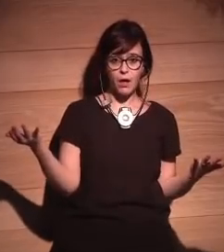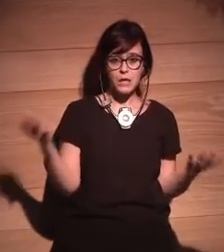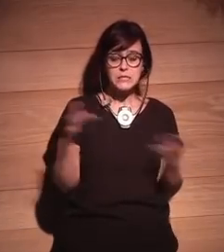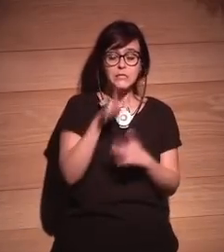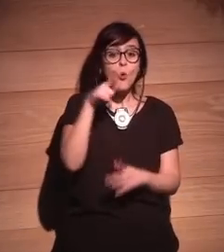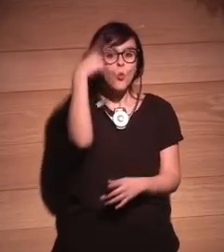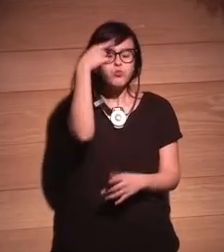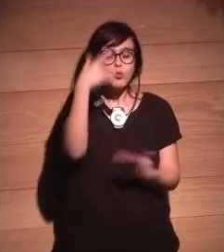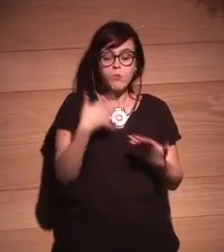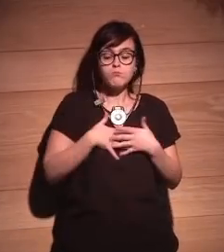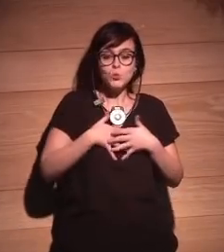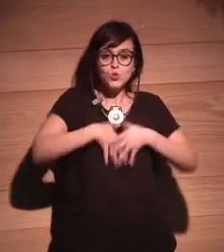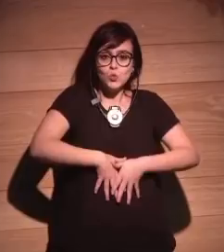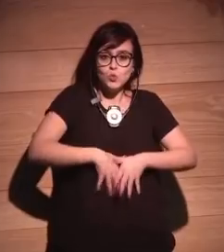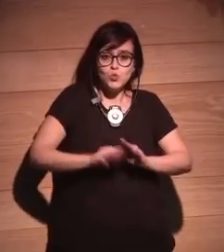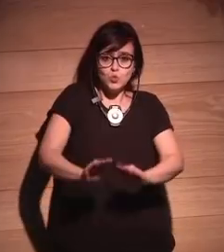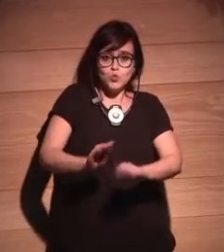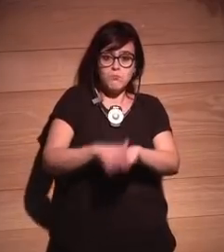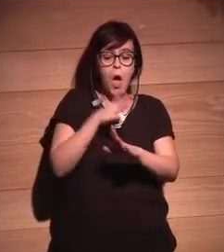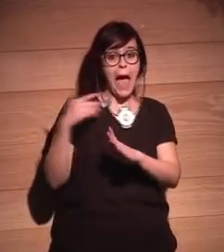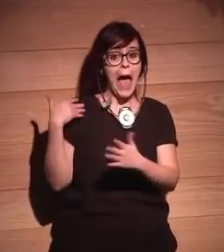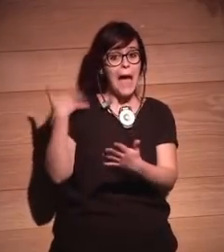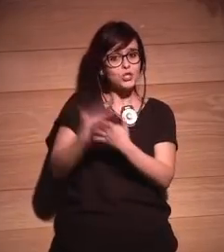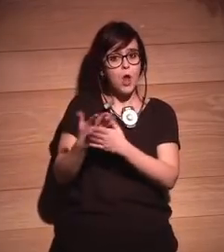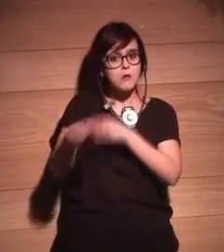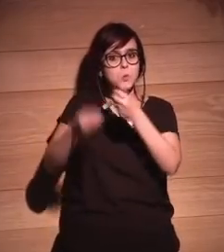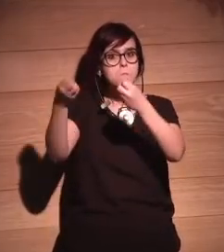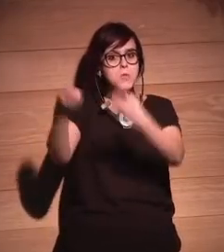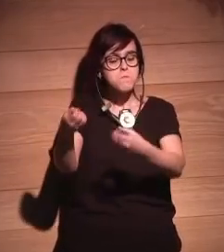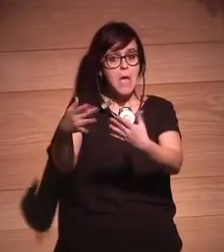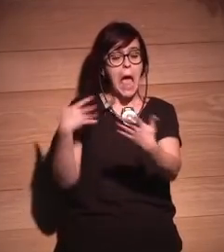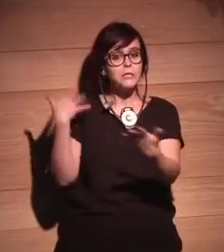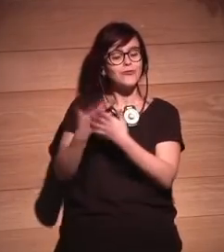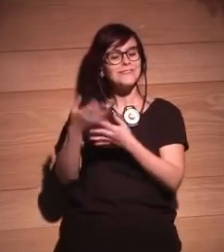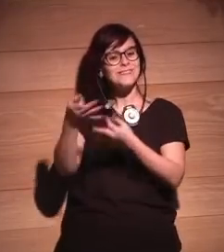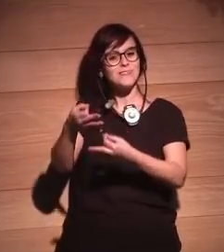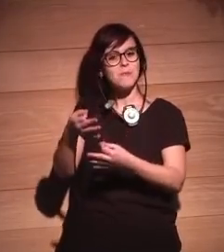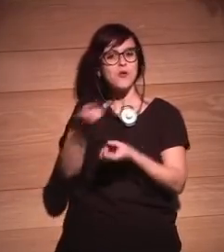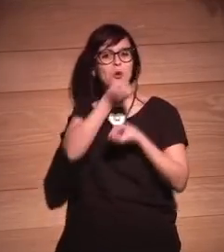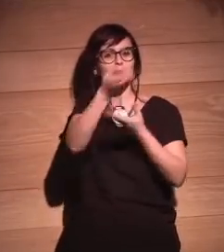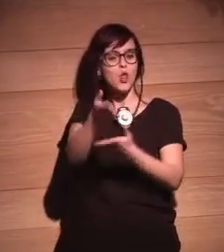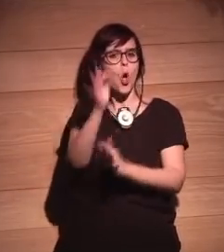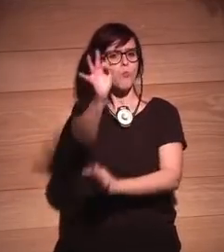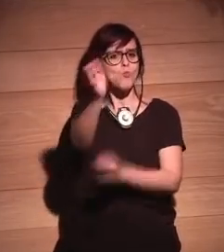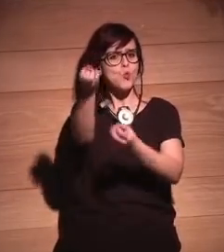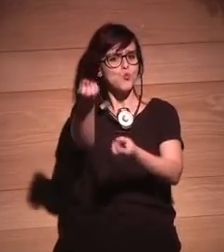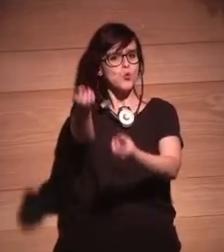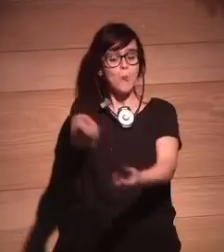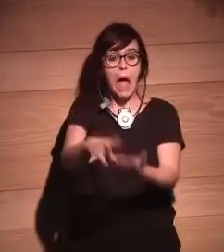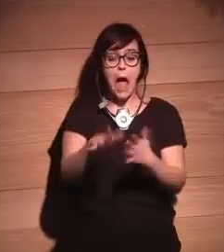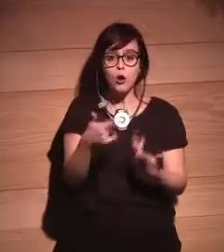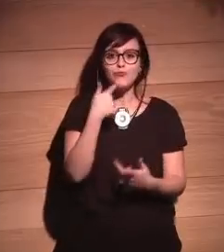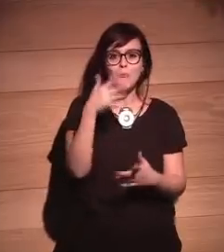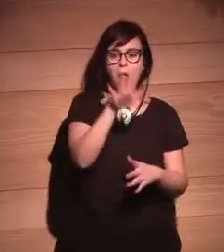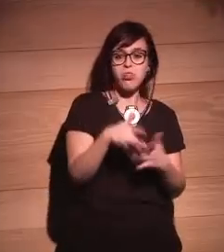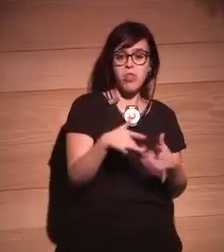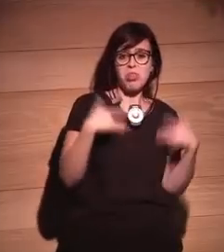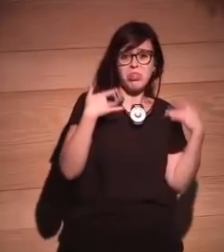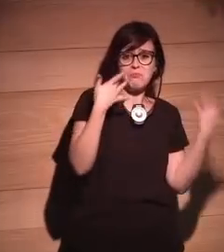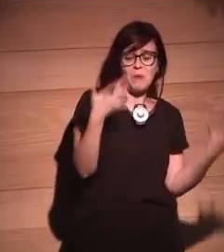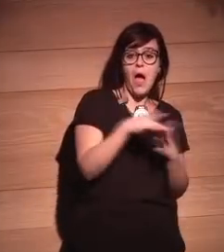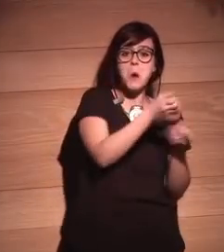difícil culturalmente, porque ellos han hecho una cosa bien hecha, siempre les han dicho que lo hacían bien. Y entonces ahora vienes tú, que no sabes nada de esto, y les dices que lo hacen mal, o vienen unos